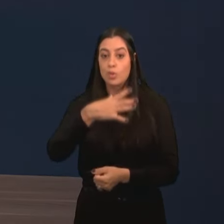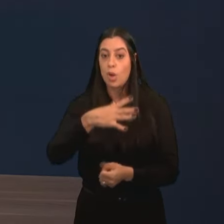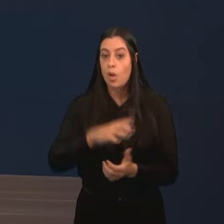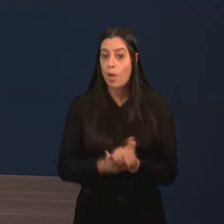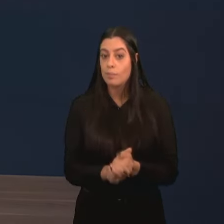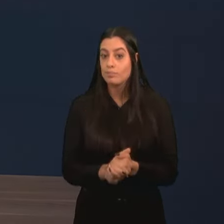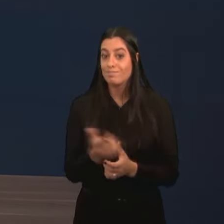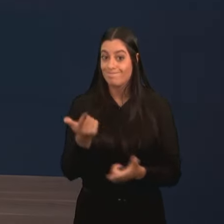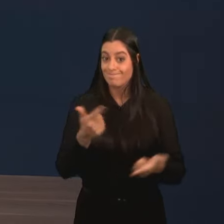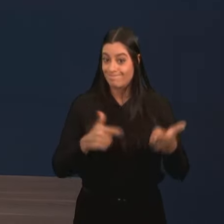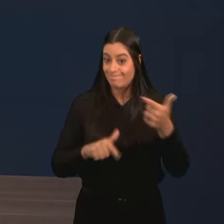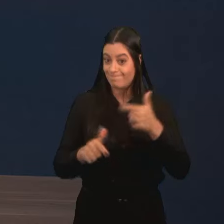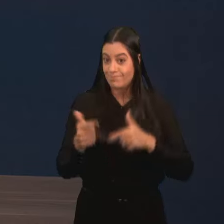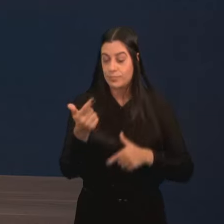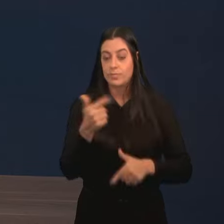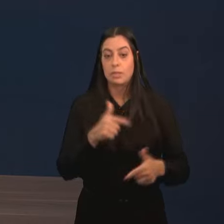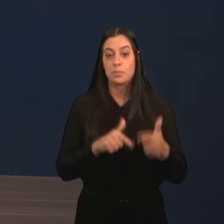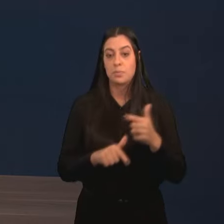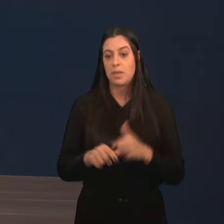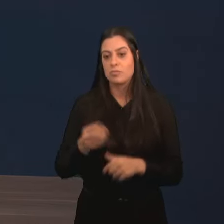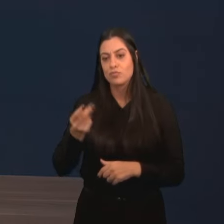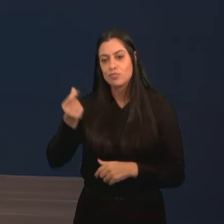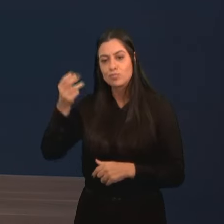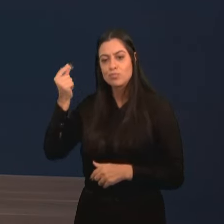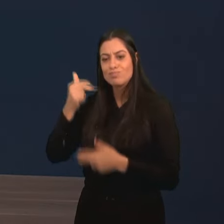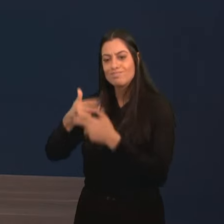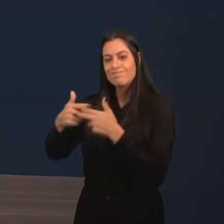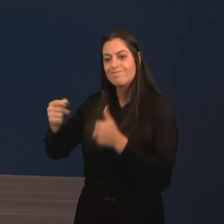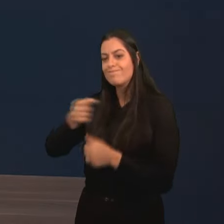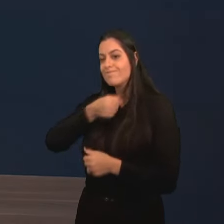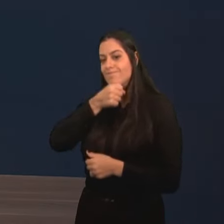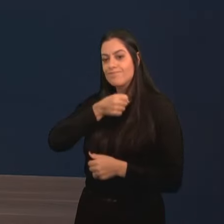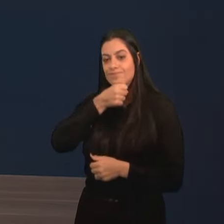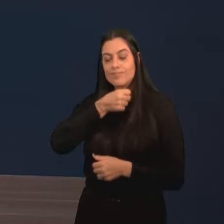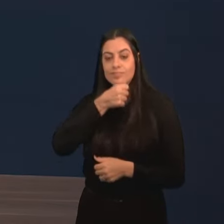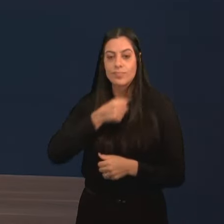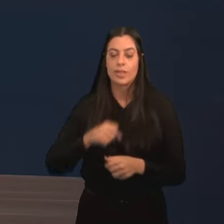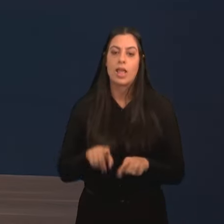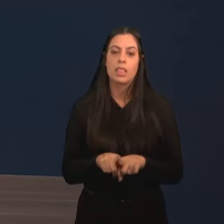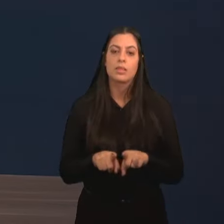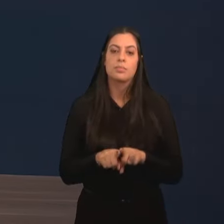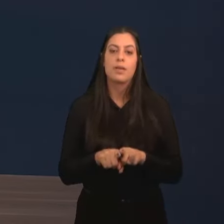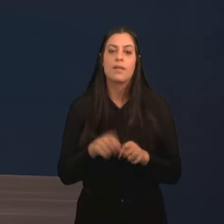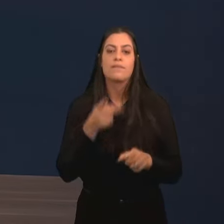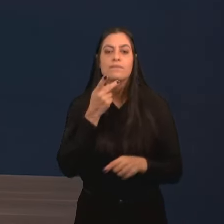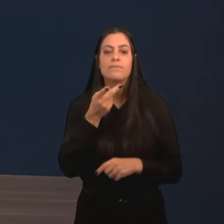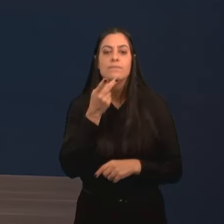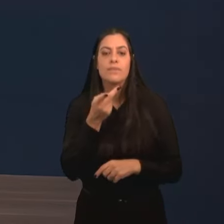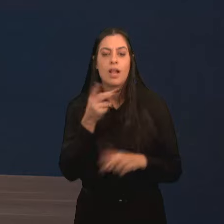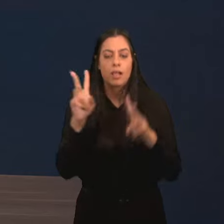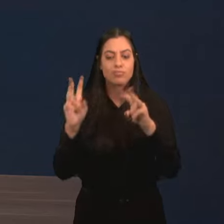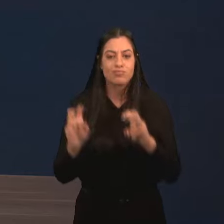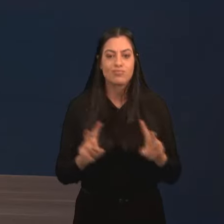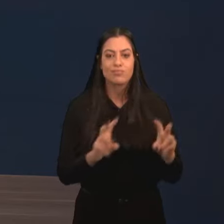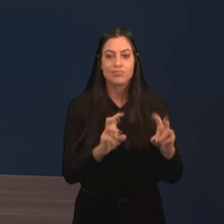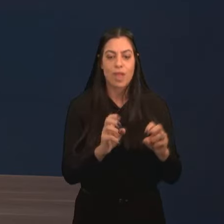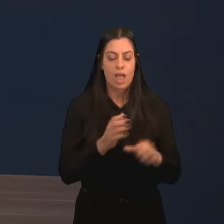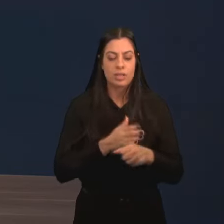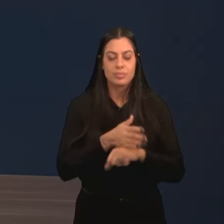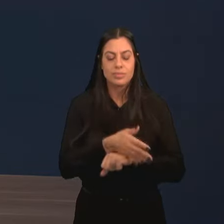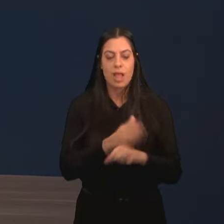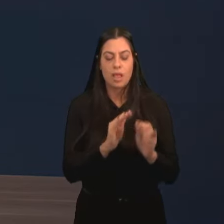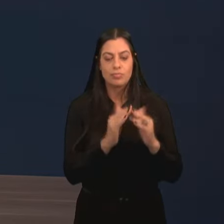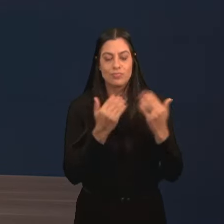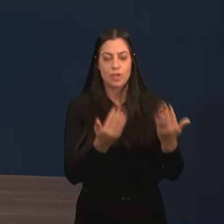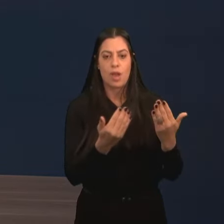a veces repite fórmulas viejas. Y necesitamos hablar de acceso a un derecho fundamental en